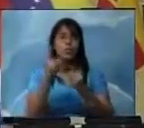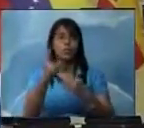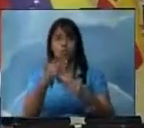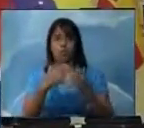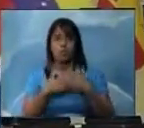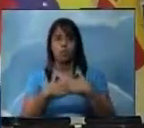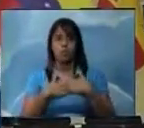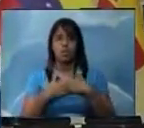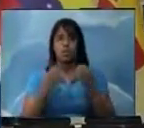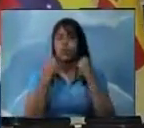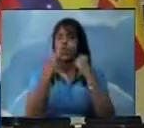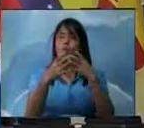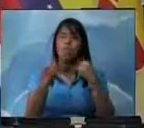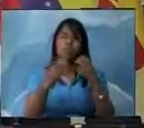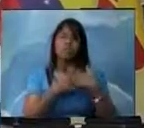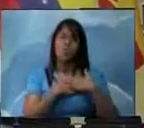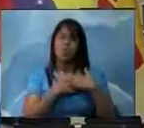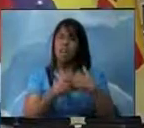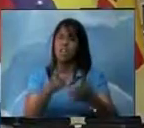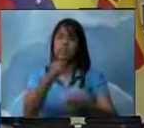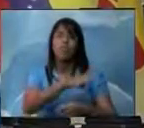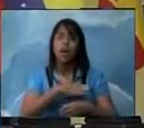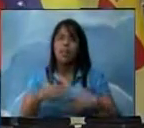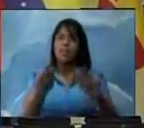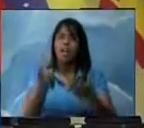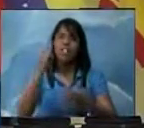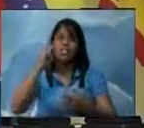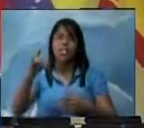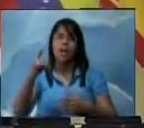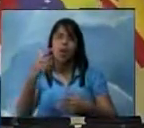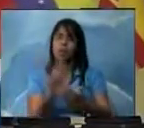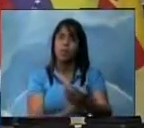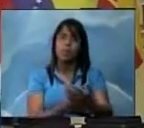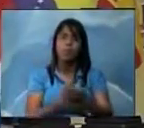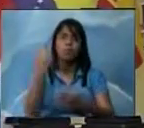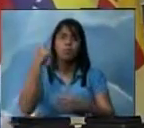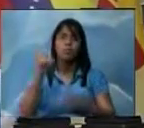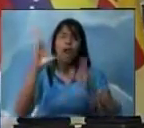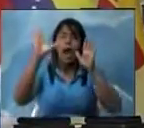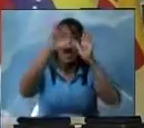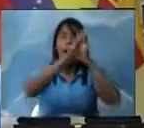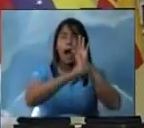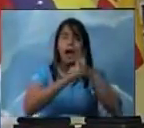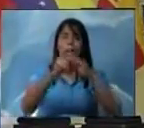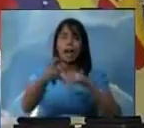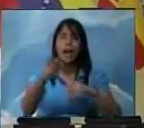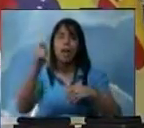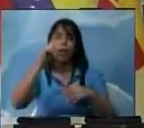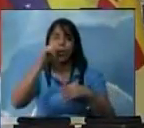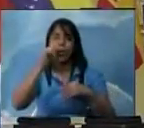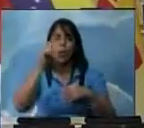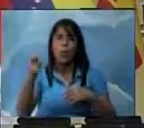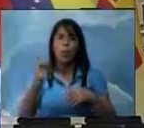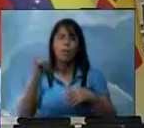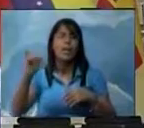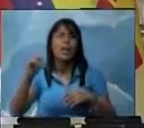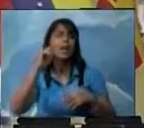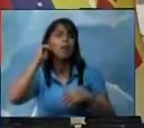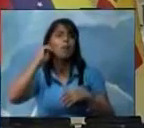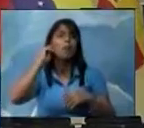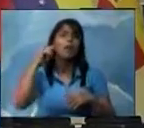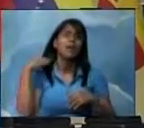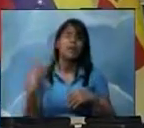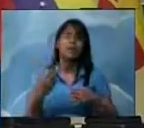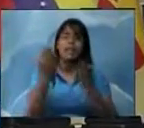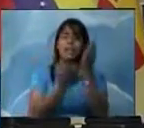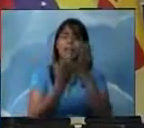mí. ¿Cuánto daría el diablo, mis amados hermanos, por agarrar a los hombres, a las mujeres que